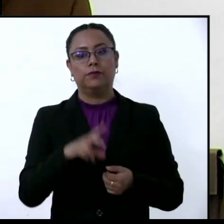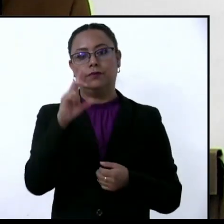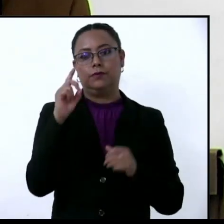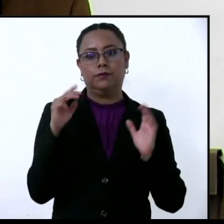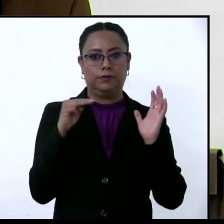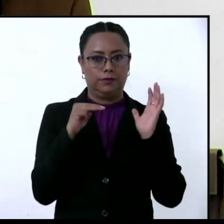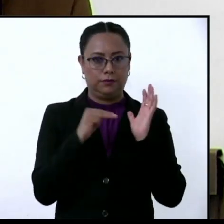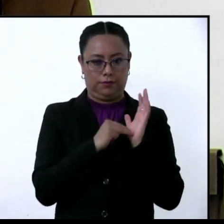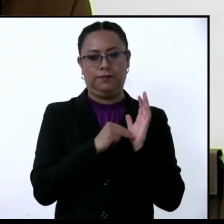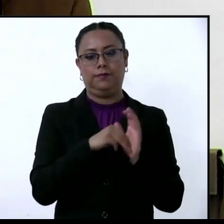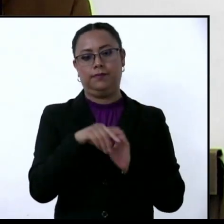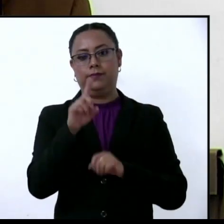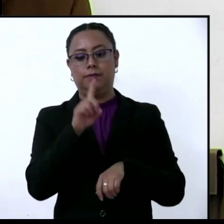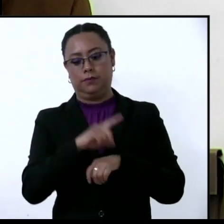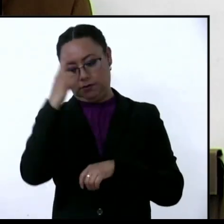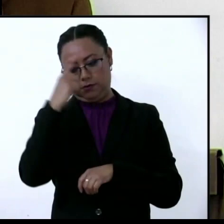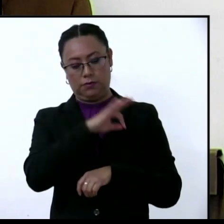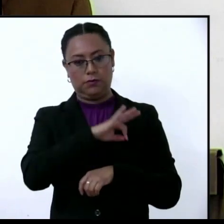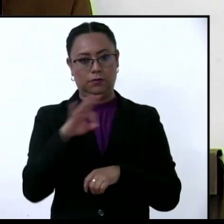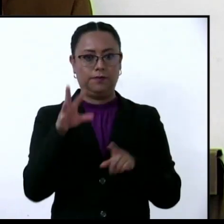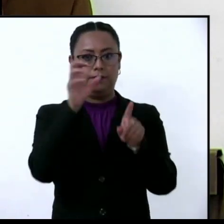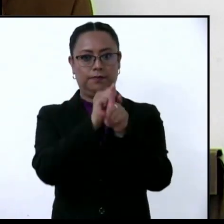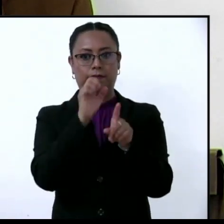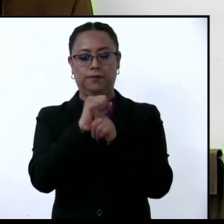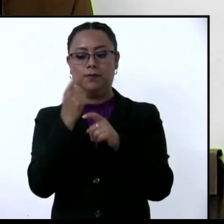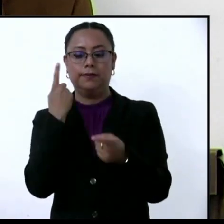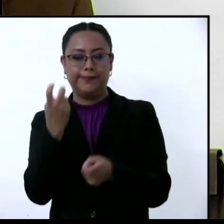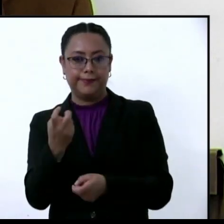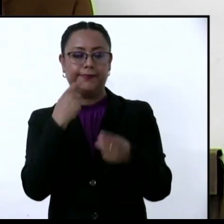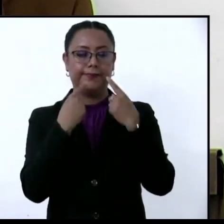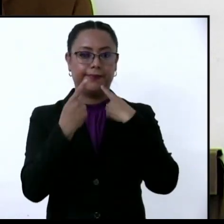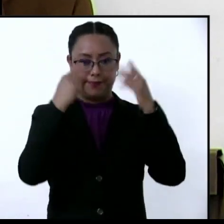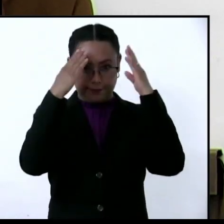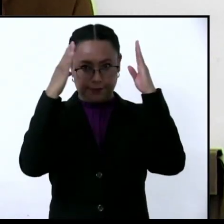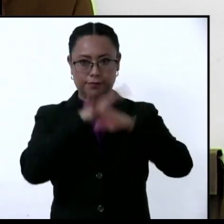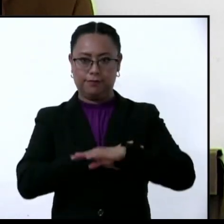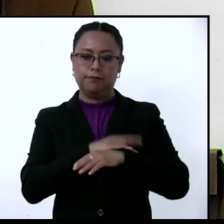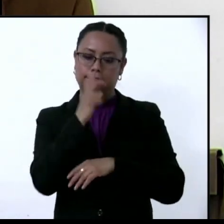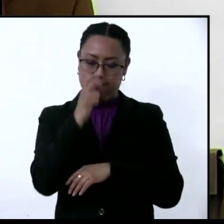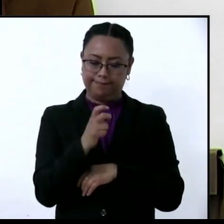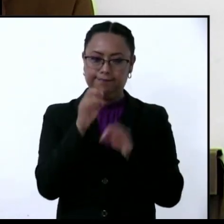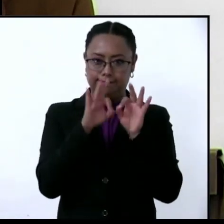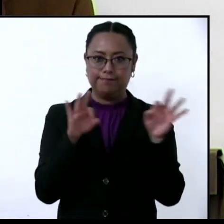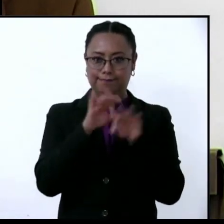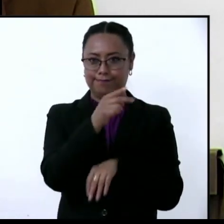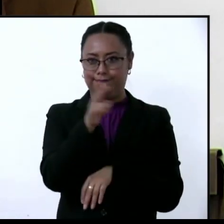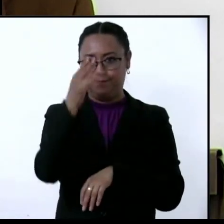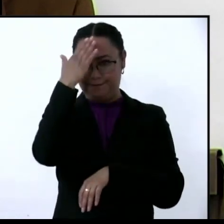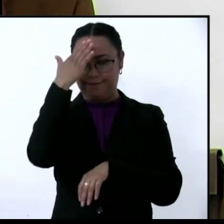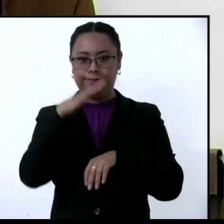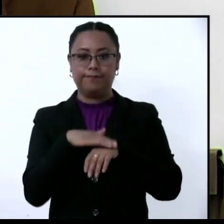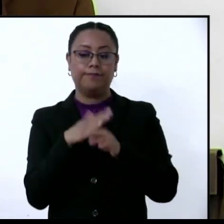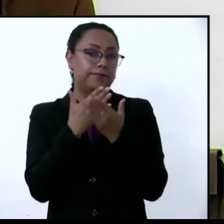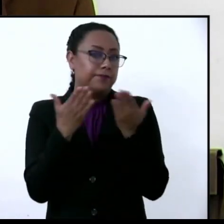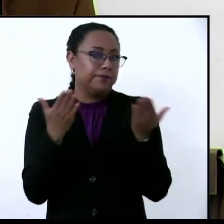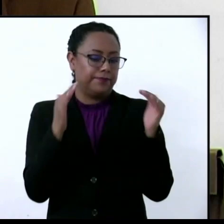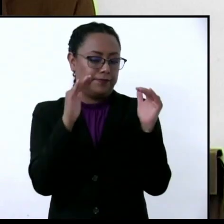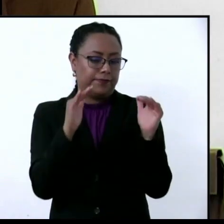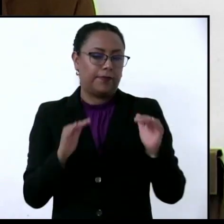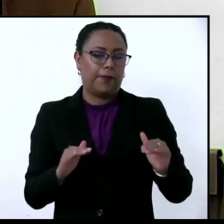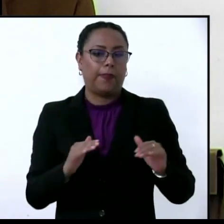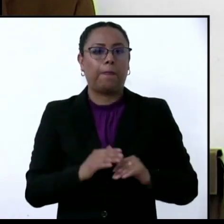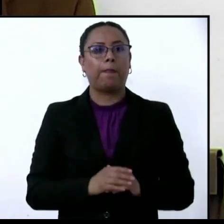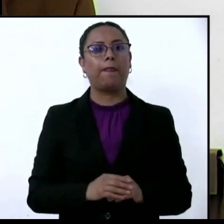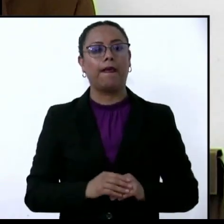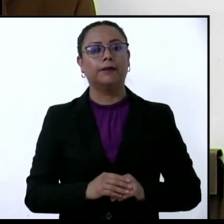alcanzar esa conciliación. Y bueno, pues es importante que ustedes lo conozcan. Ahora bien, dentro de las